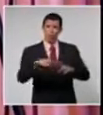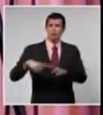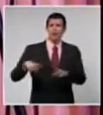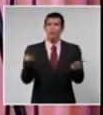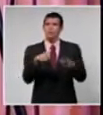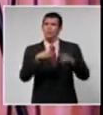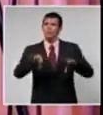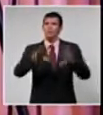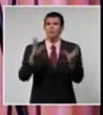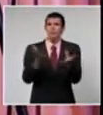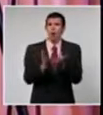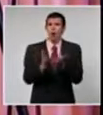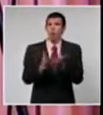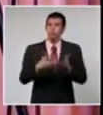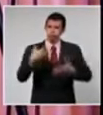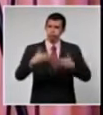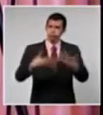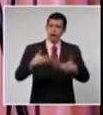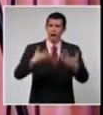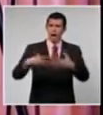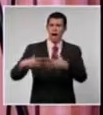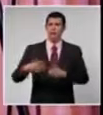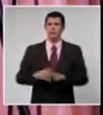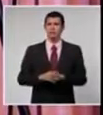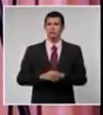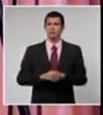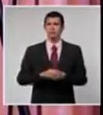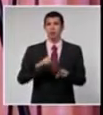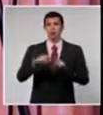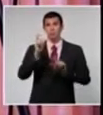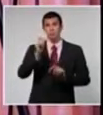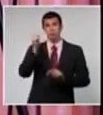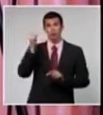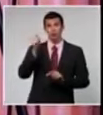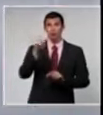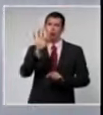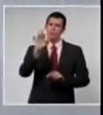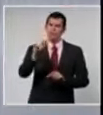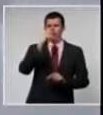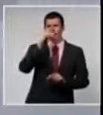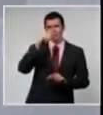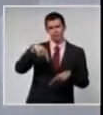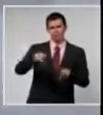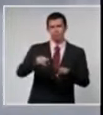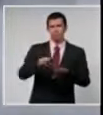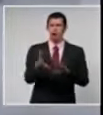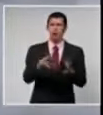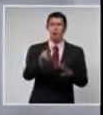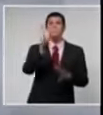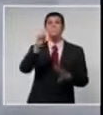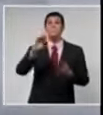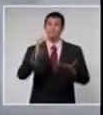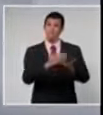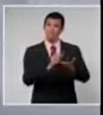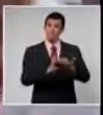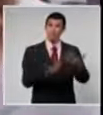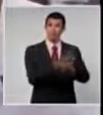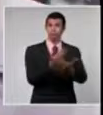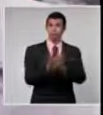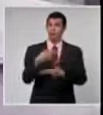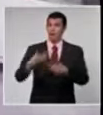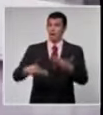muy próximo a cumplir los 80 años, autor de más de una veintena de libros, entre ellos Cuba, la forja de una